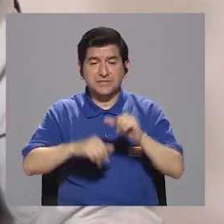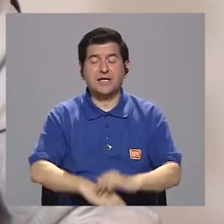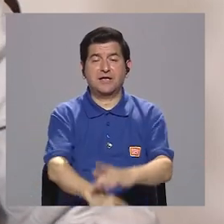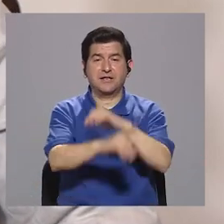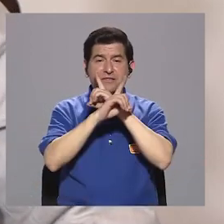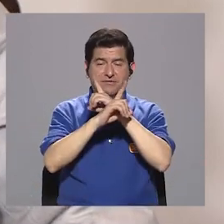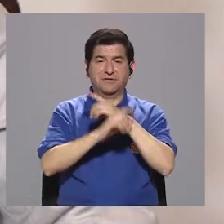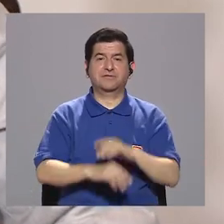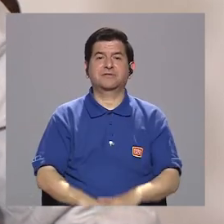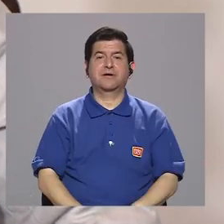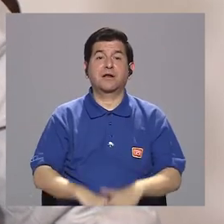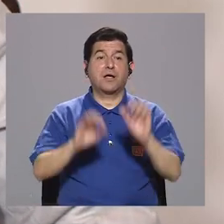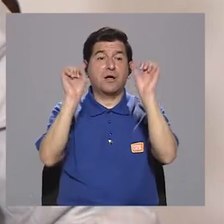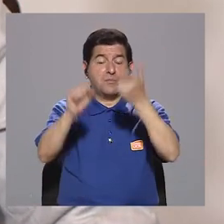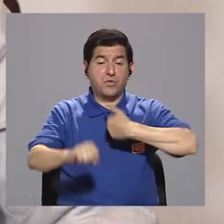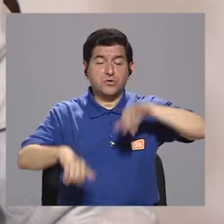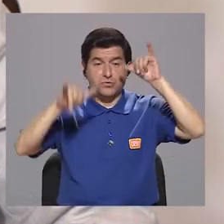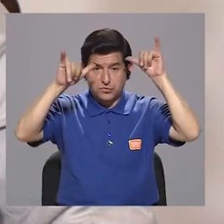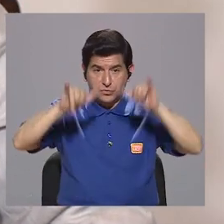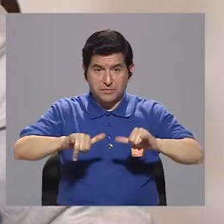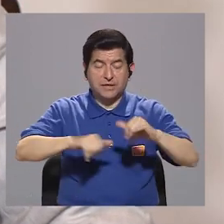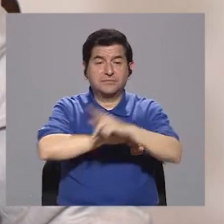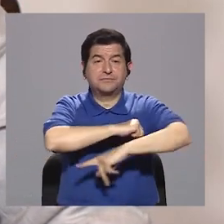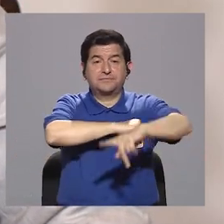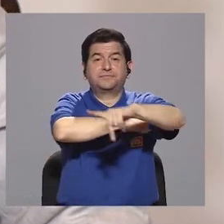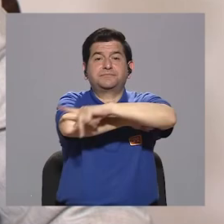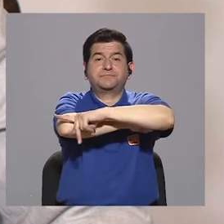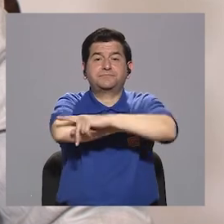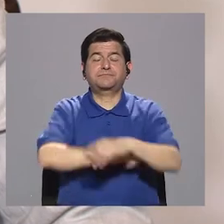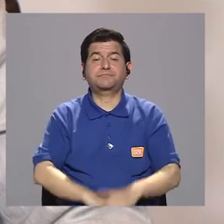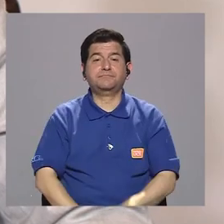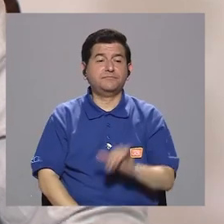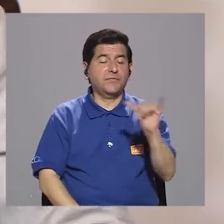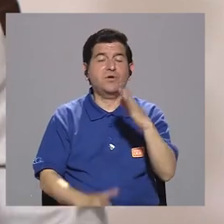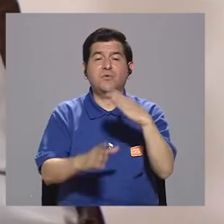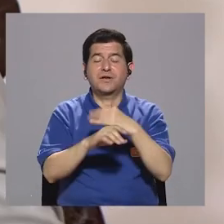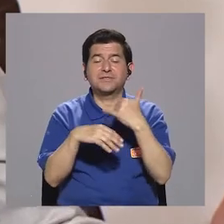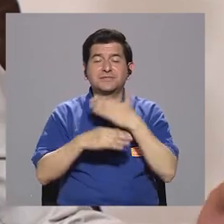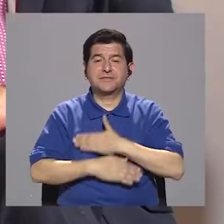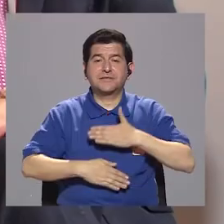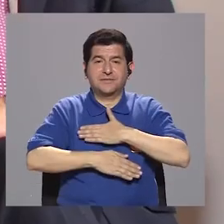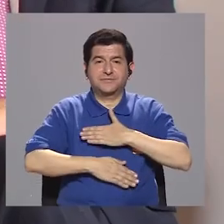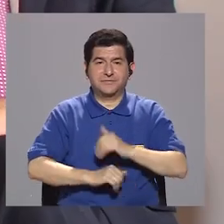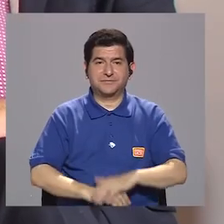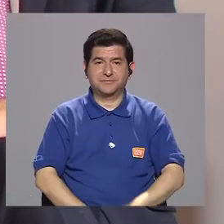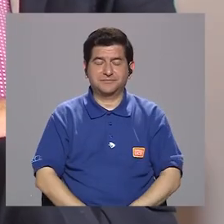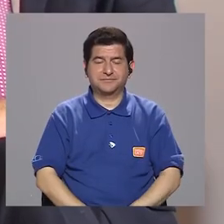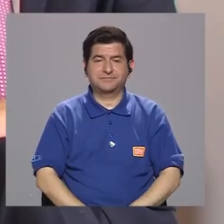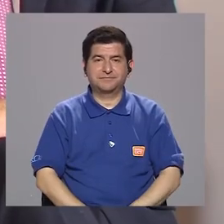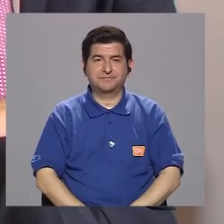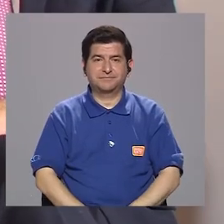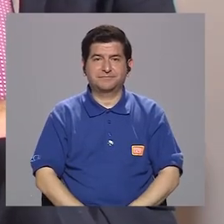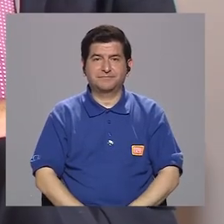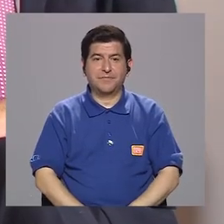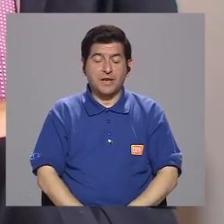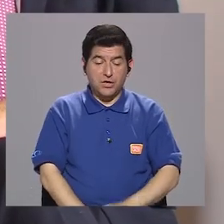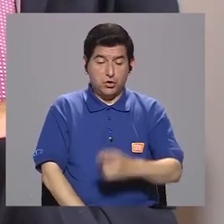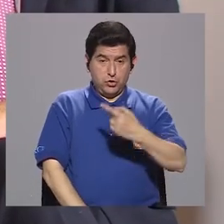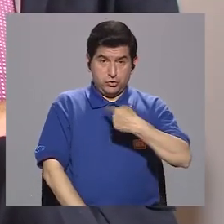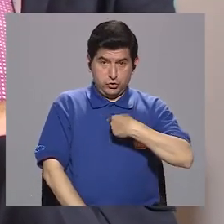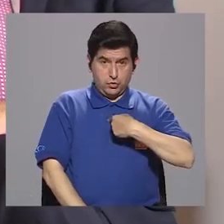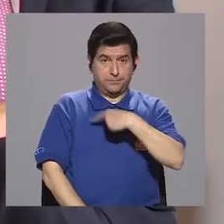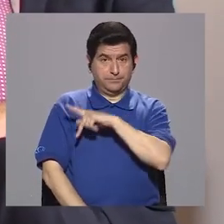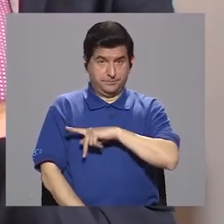a muerte para poder sostener ese país como lo hemos podido disfrutar. Don Rolando. Bueno, yo